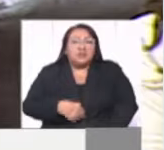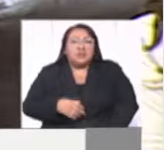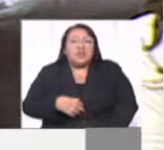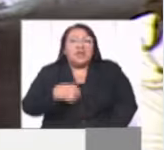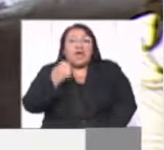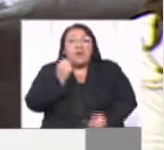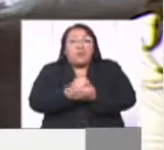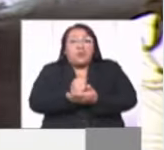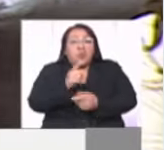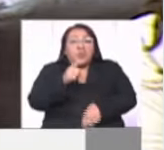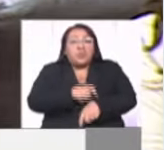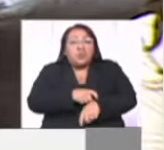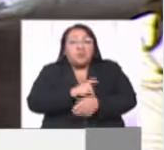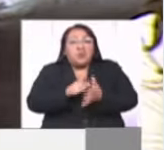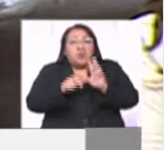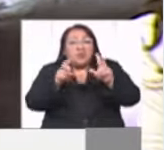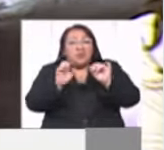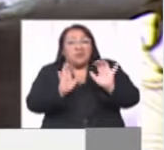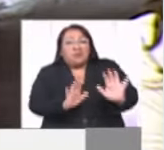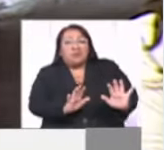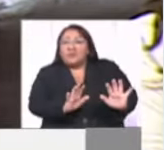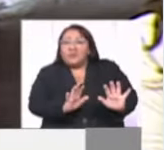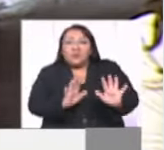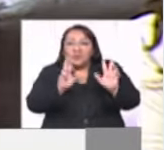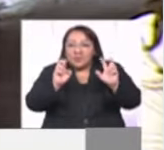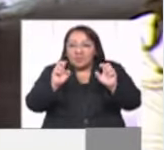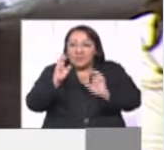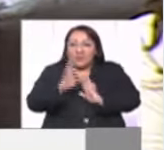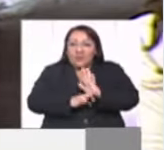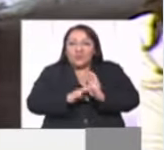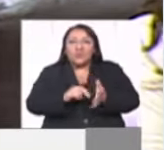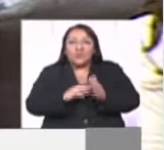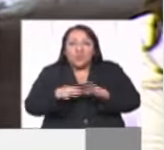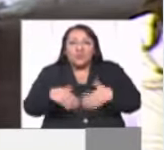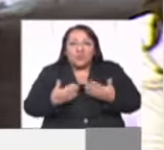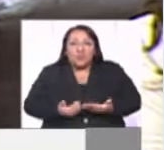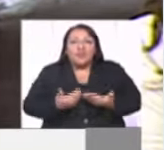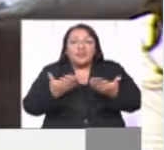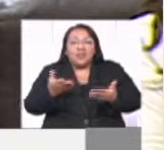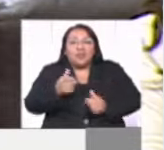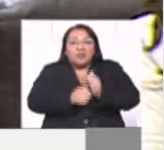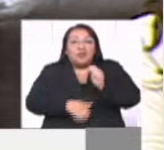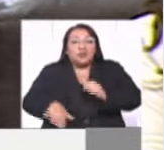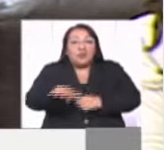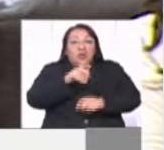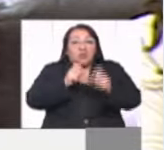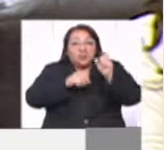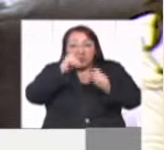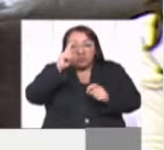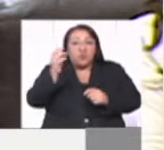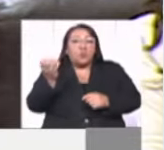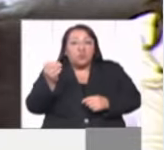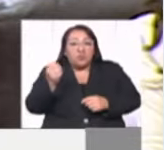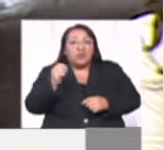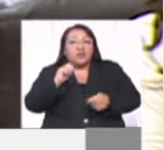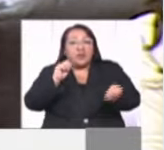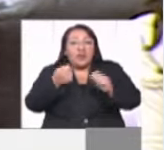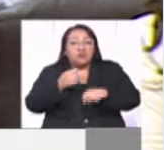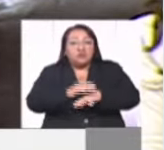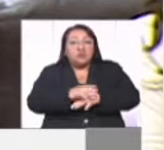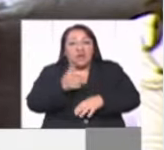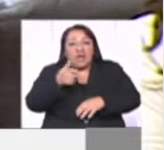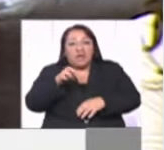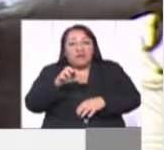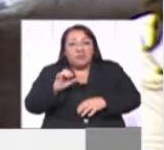temporal y dejando el tema de fondo. El tema de fondo es poder darle a nuestros hermanos peruanos una reforma de